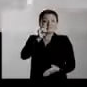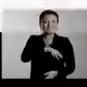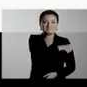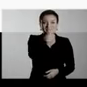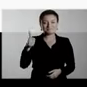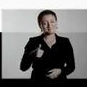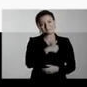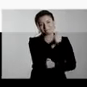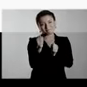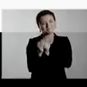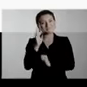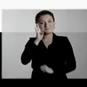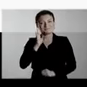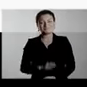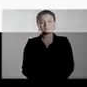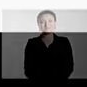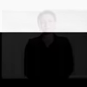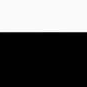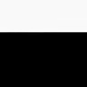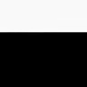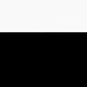Para un Chile de todos, todos con Michelle.